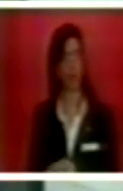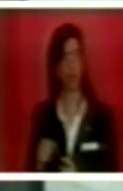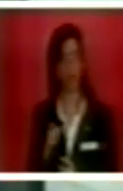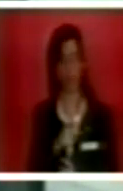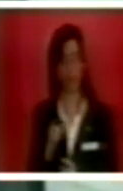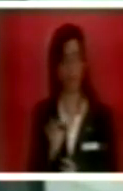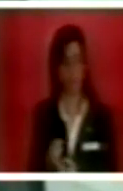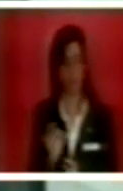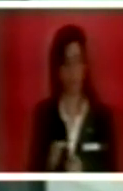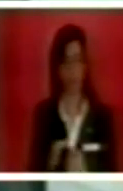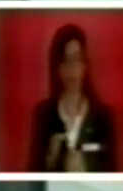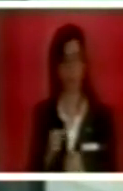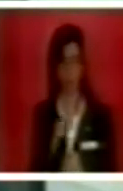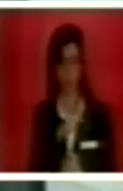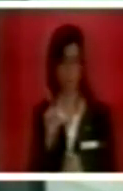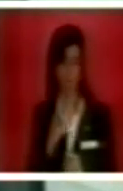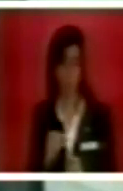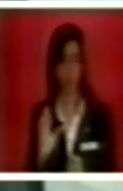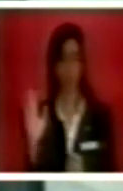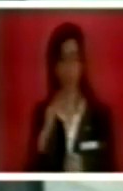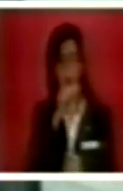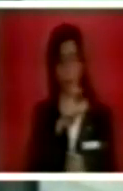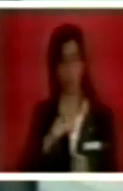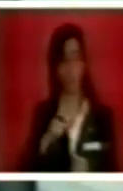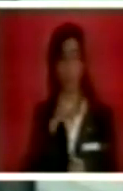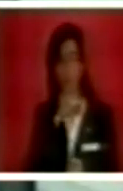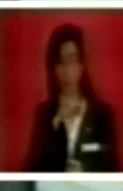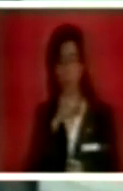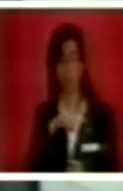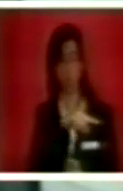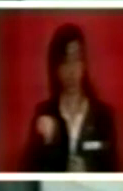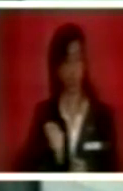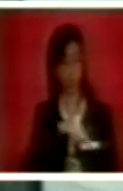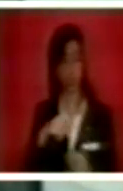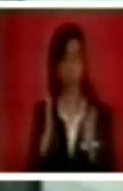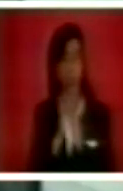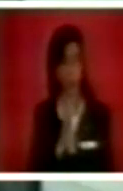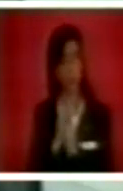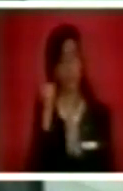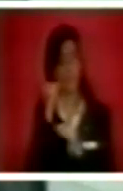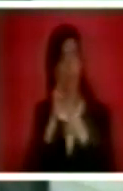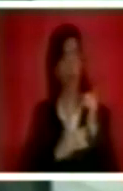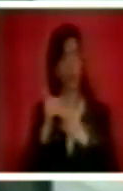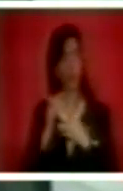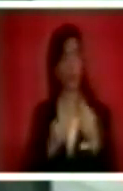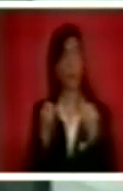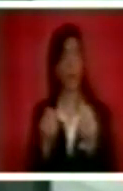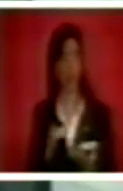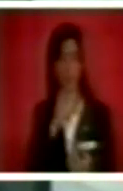Señores legisladores, pueblo de Tucumán, juntos hemos construido un Tucumán